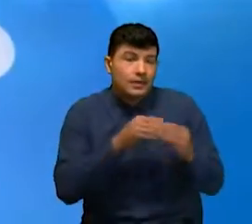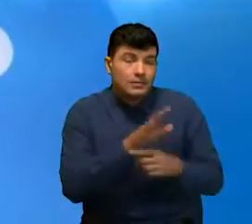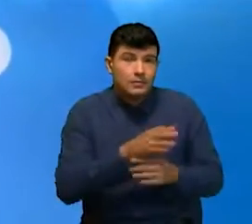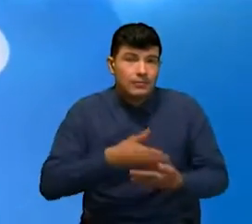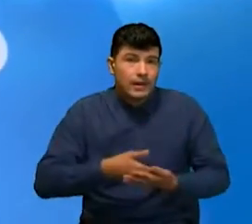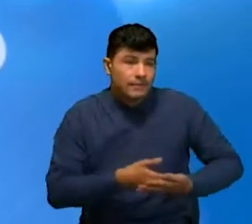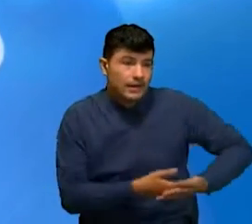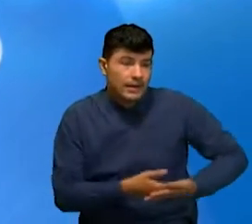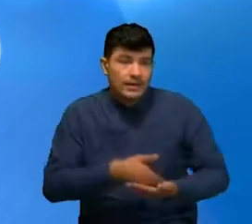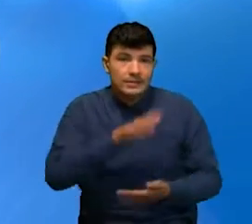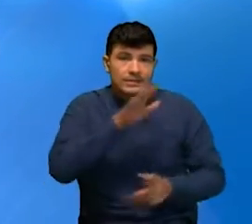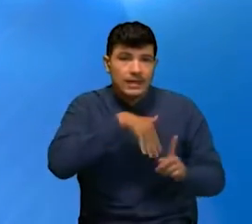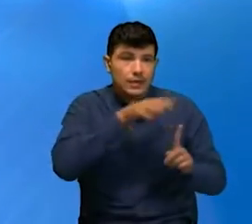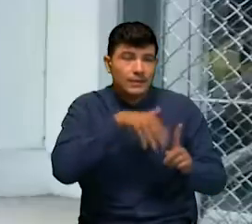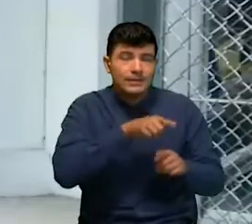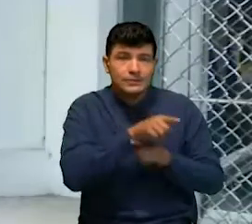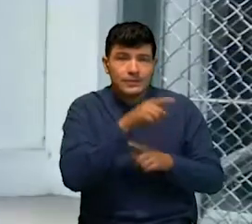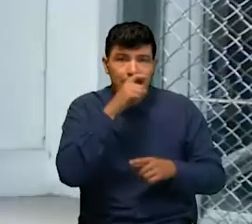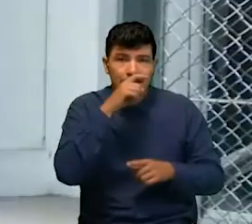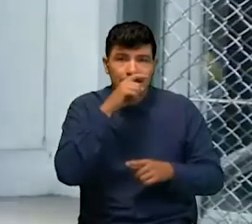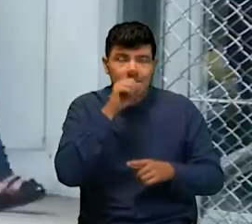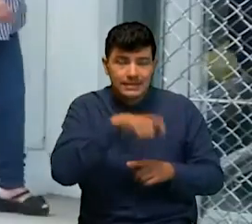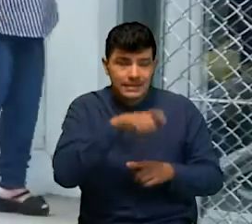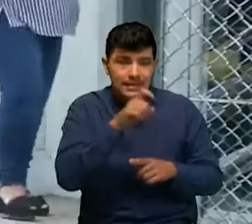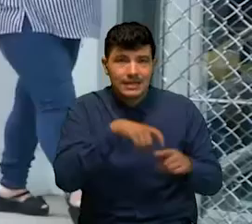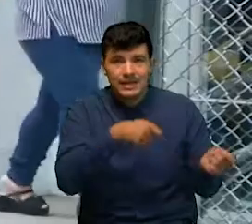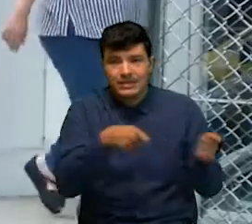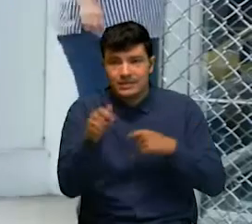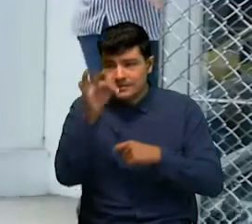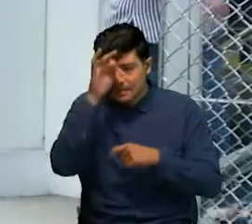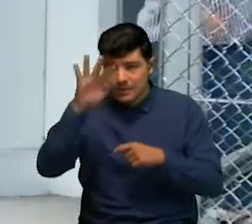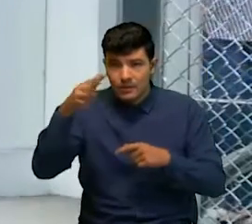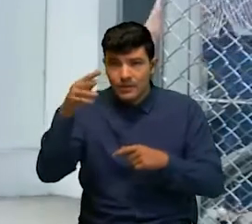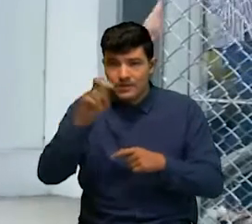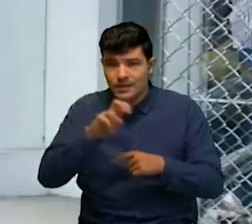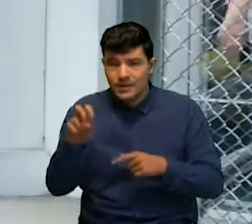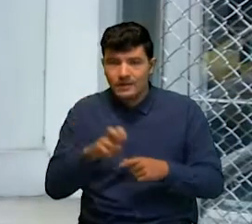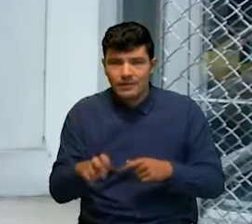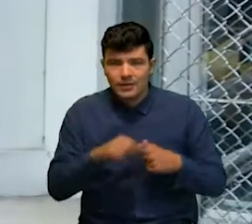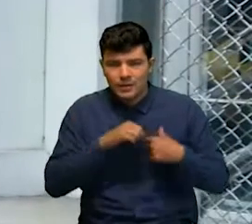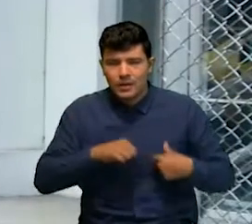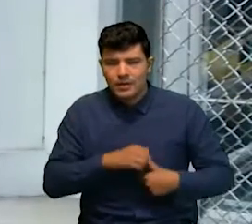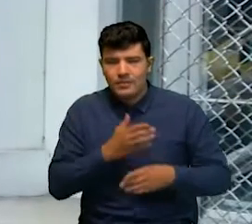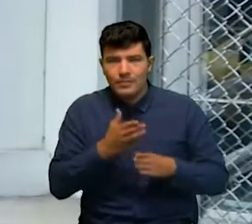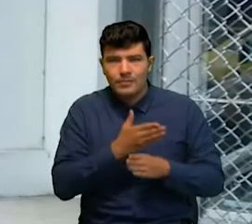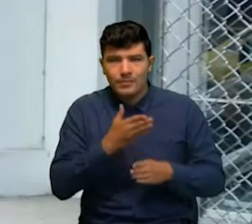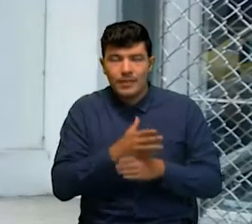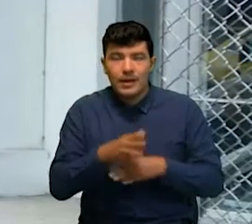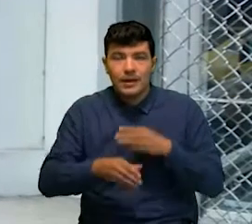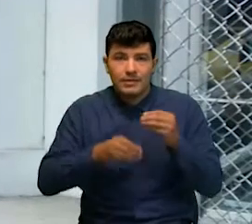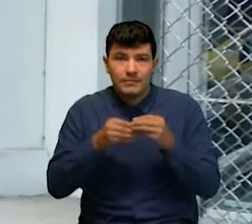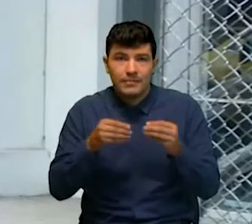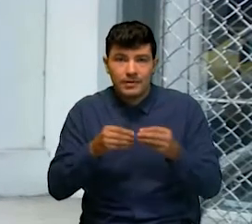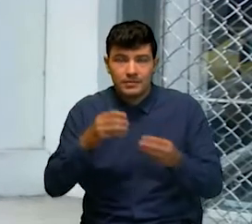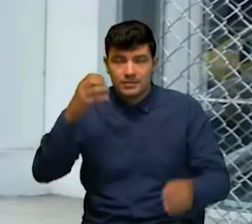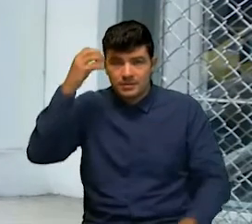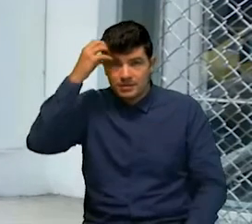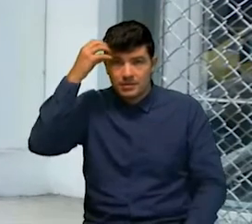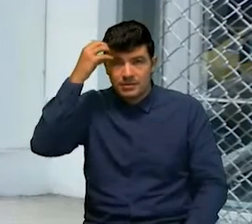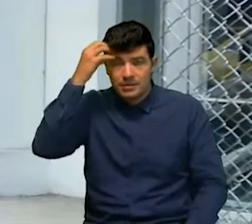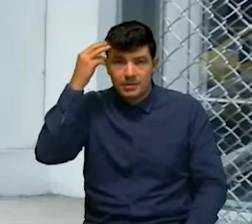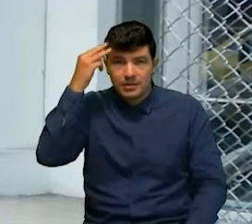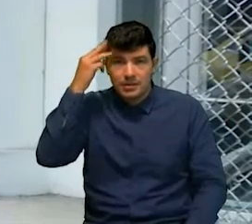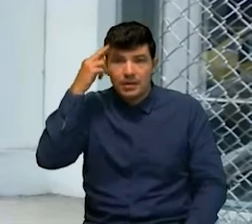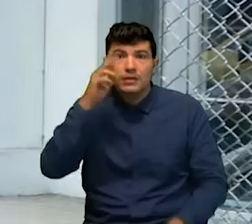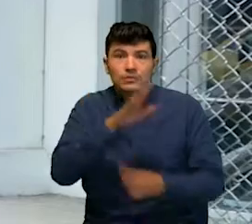necesita un traslado a una clínica de cuarto nivel cuanto antes sufre de una cardiopatía congénita y además padece de síndrome de dawn su madre